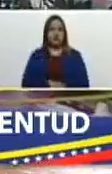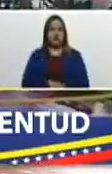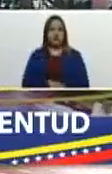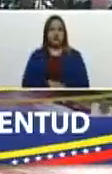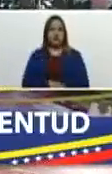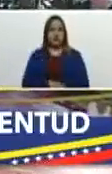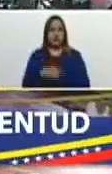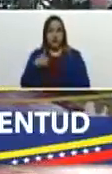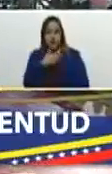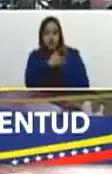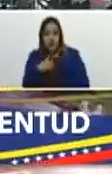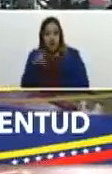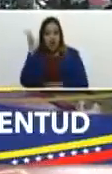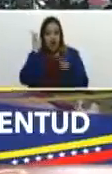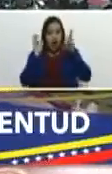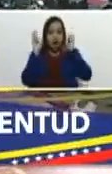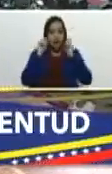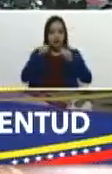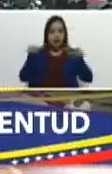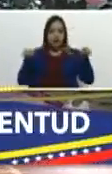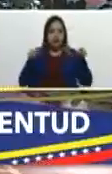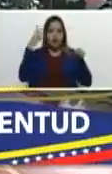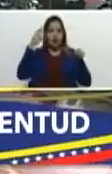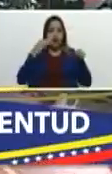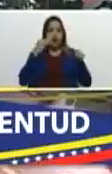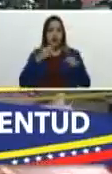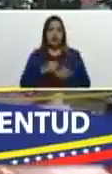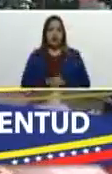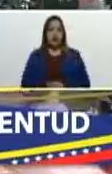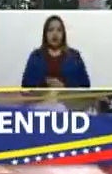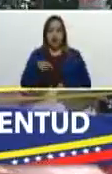Bueno, yo quisiera escuchar, por aquí tenemos a